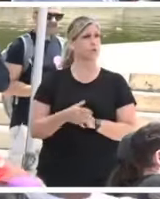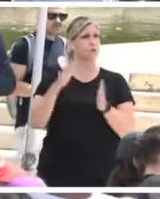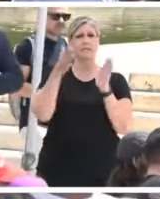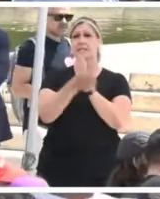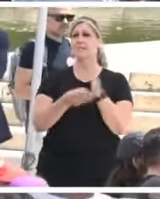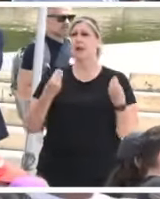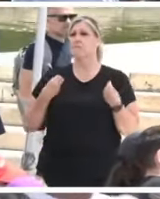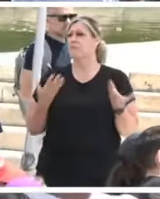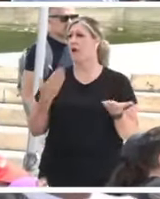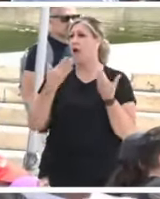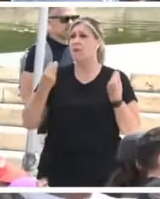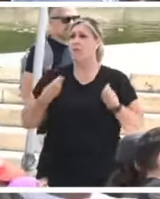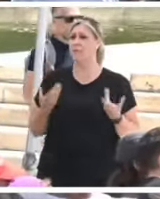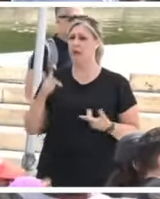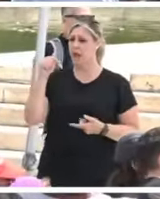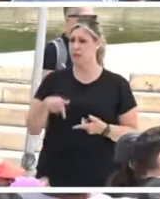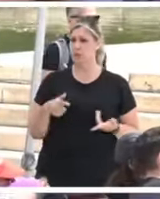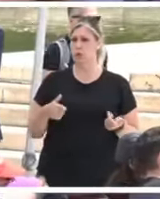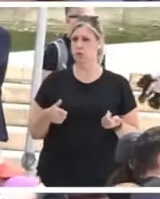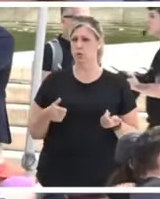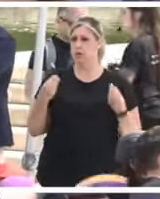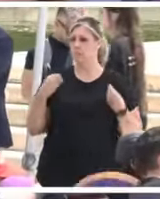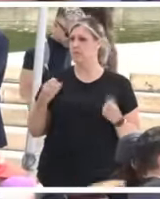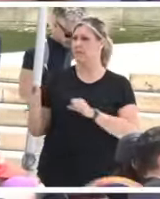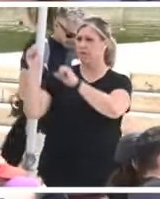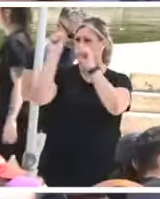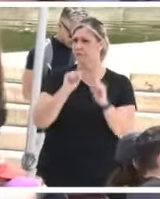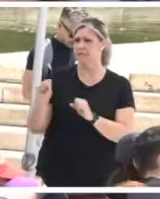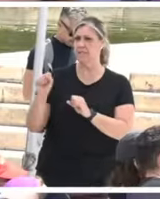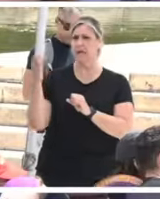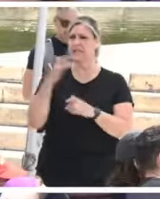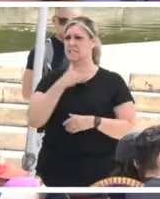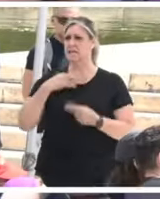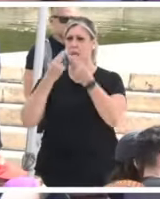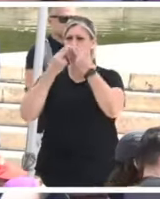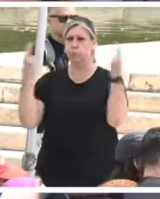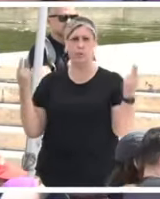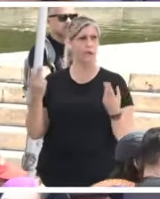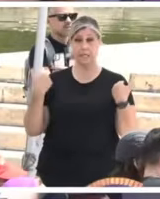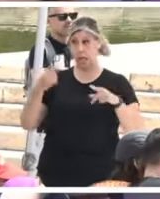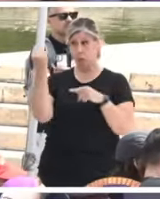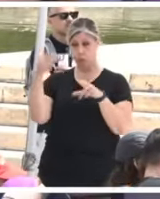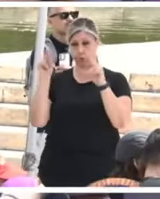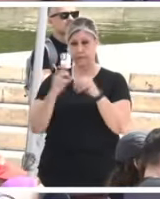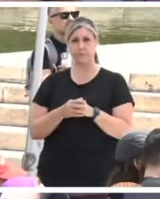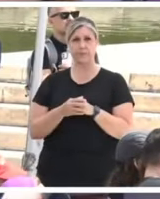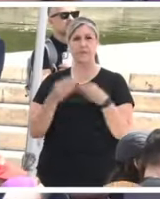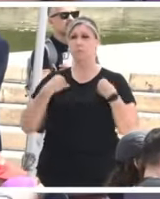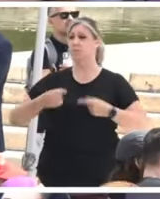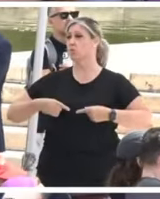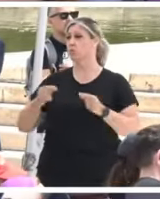de la vida. Esto va de la vida, de la defensa de la sanidad pública, y con esto termino, como